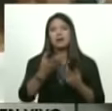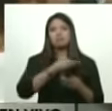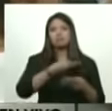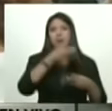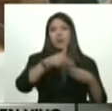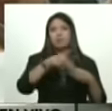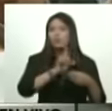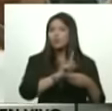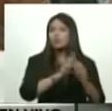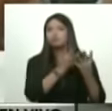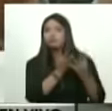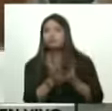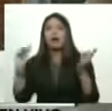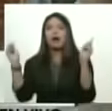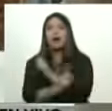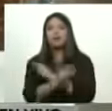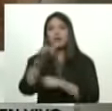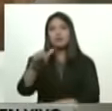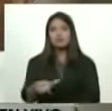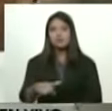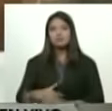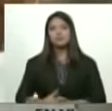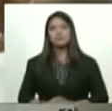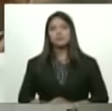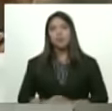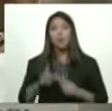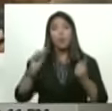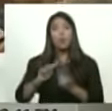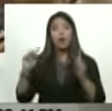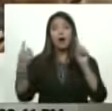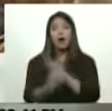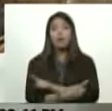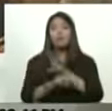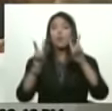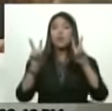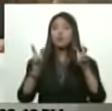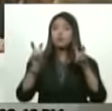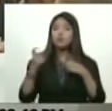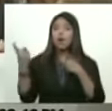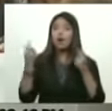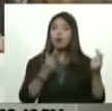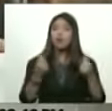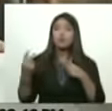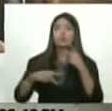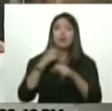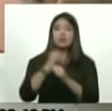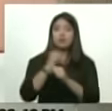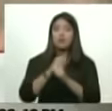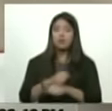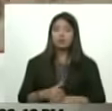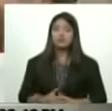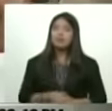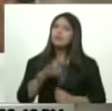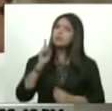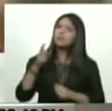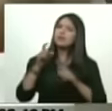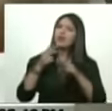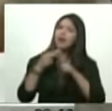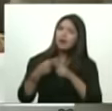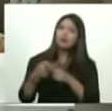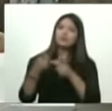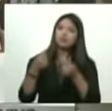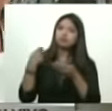que este cambio se está dando, un cambio a una nueva economía productiva. Además, una línea de crédito en